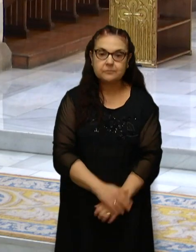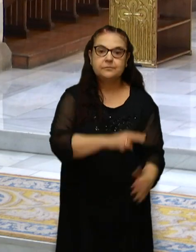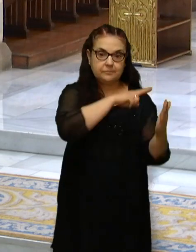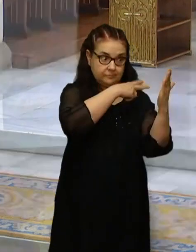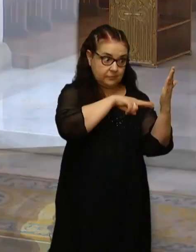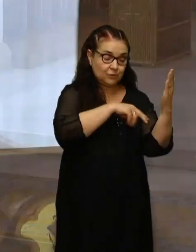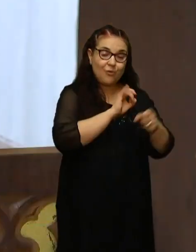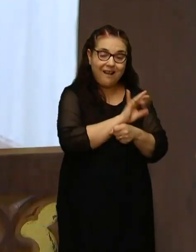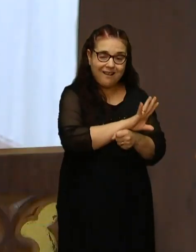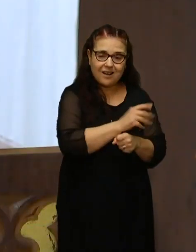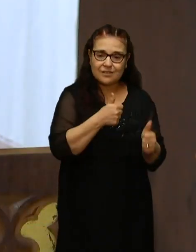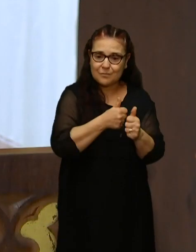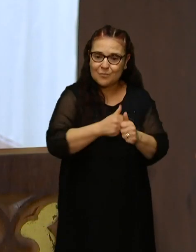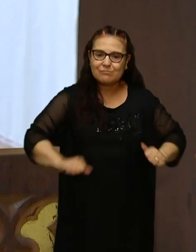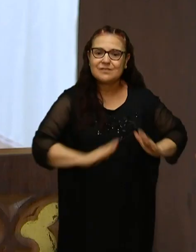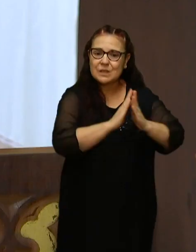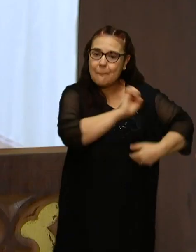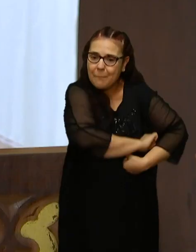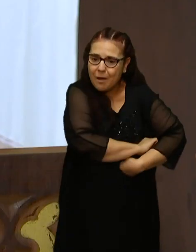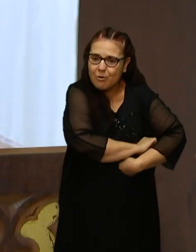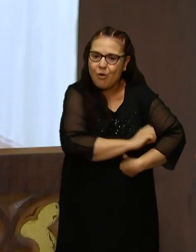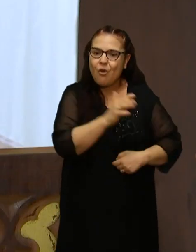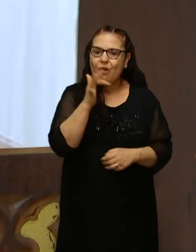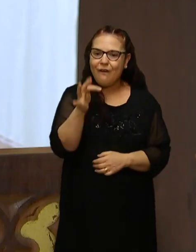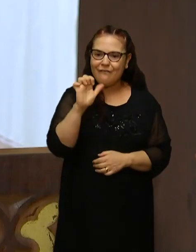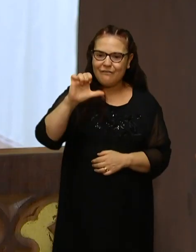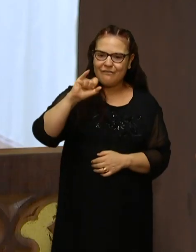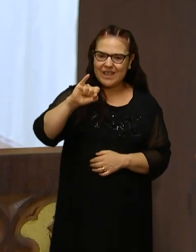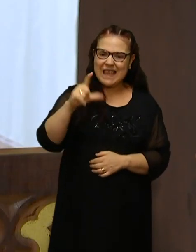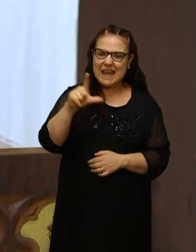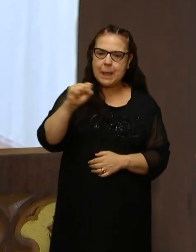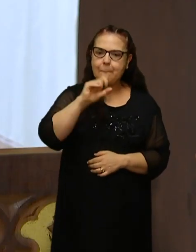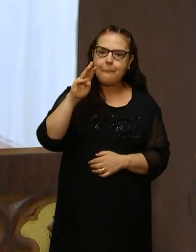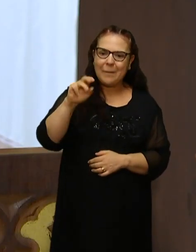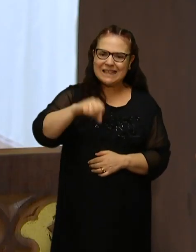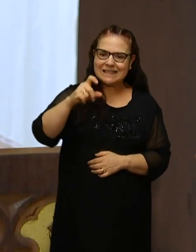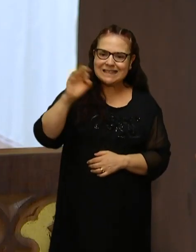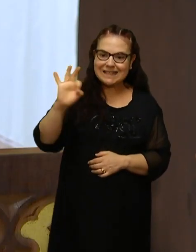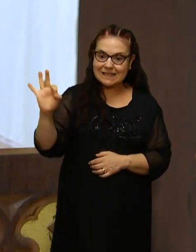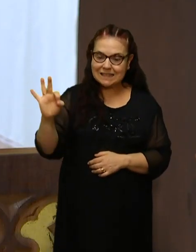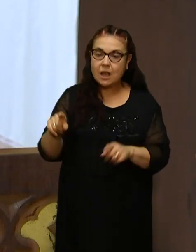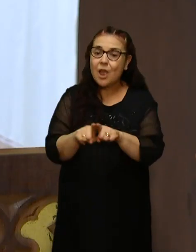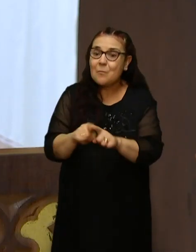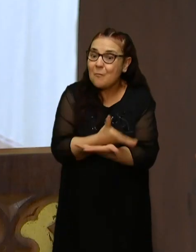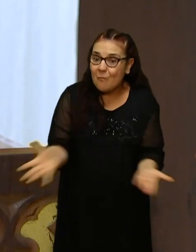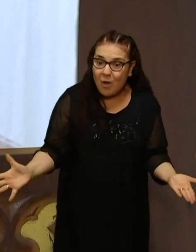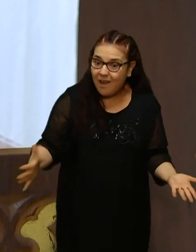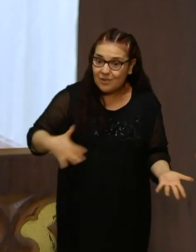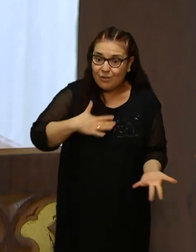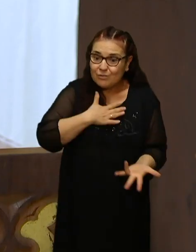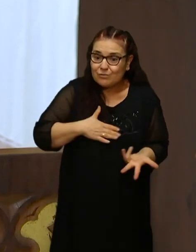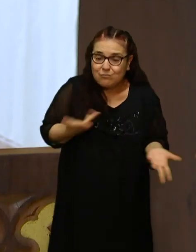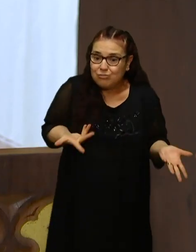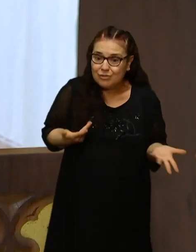Lectura de la carta del apóstol San Pablo a los Filipenses. Hermanos, tened entre vosotros los